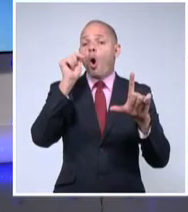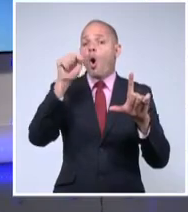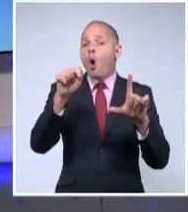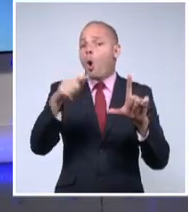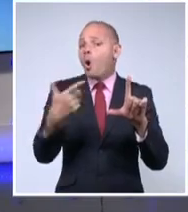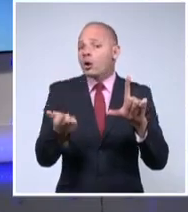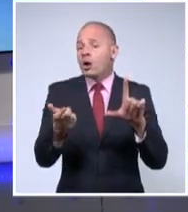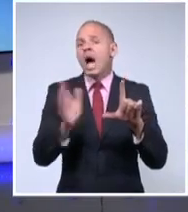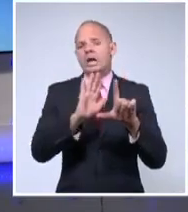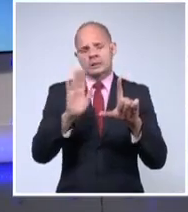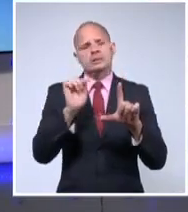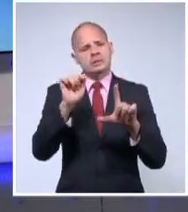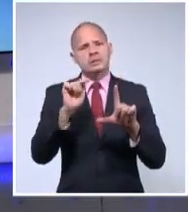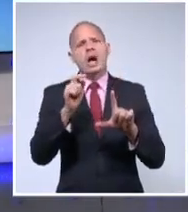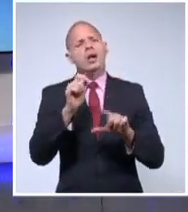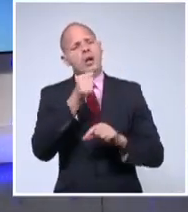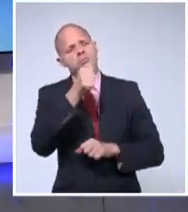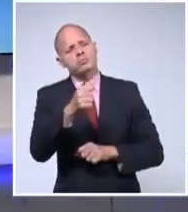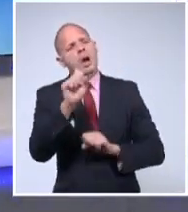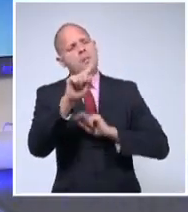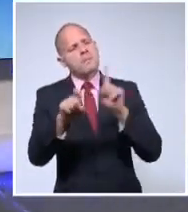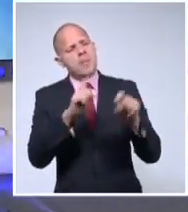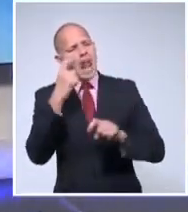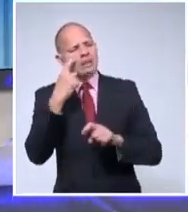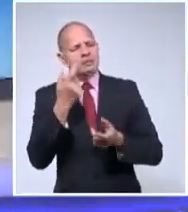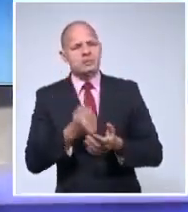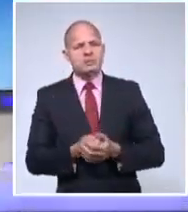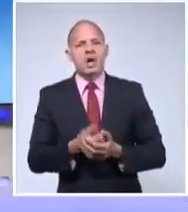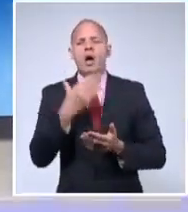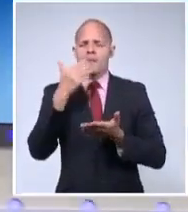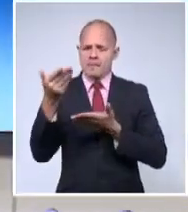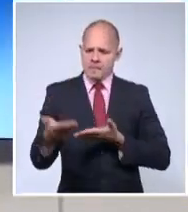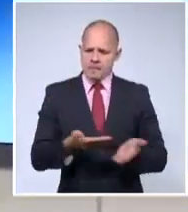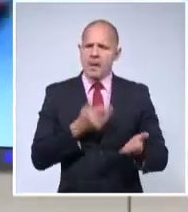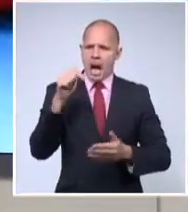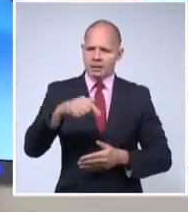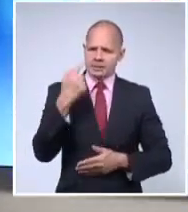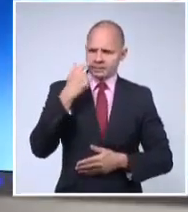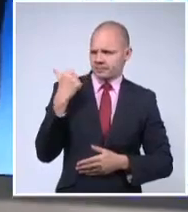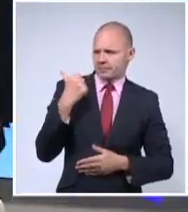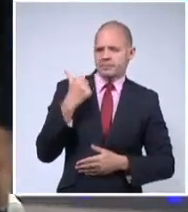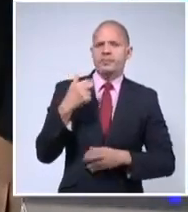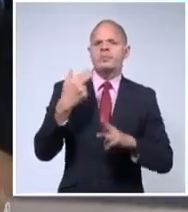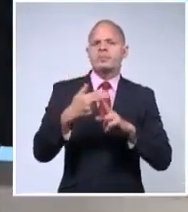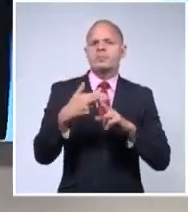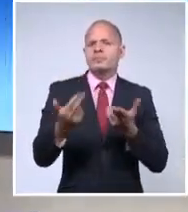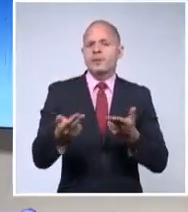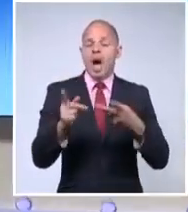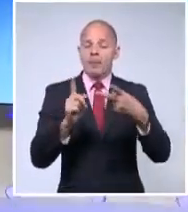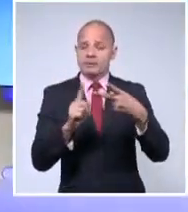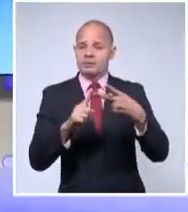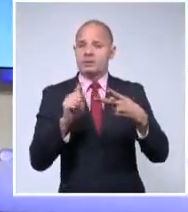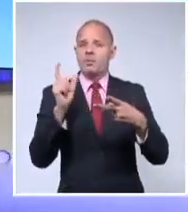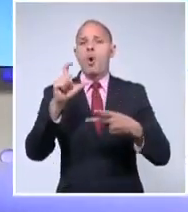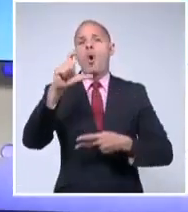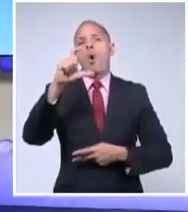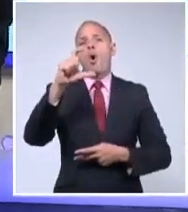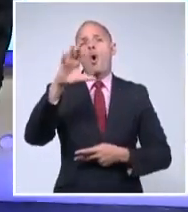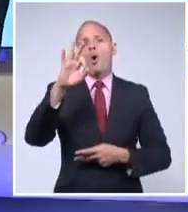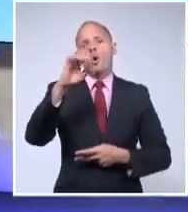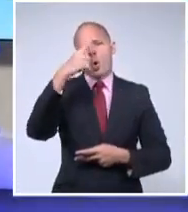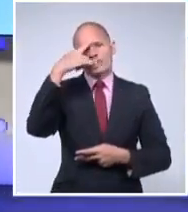él se conversó, y es lo que queremos saber. Bienvenido, gracias por estar con nosotros. Cosío, todo un placer. Placer, ver.